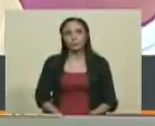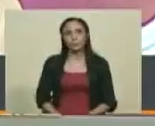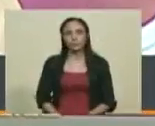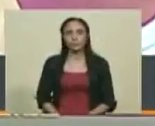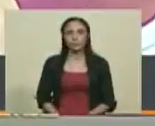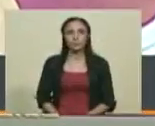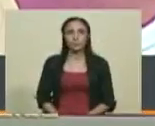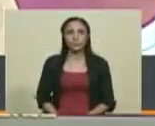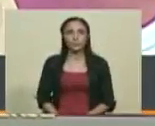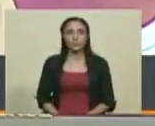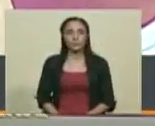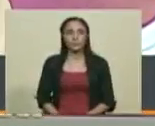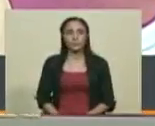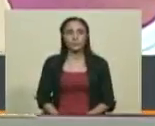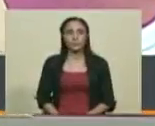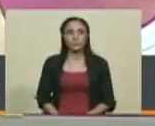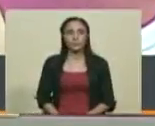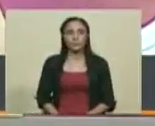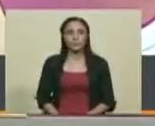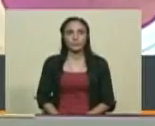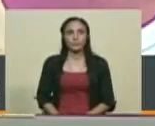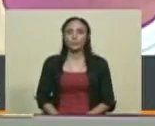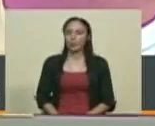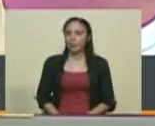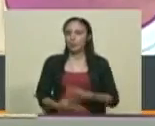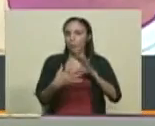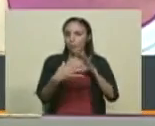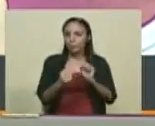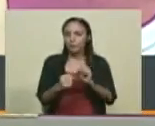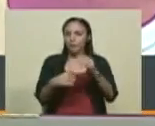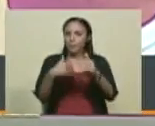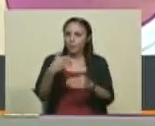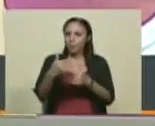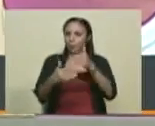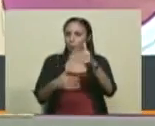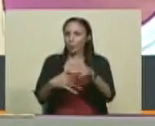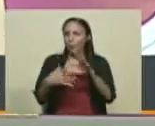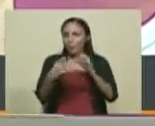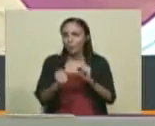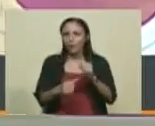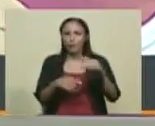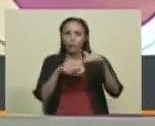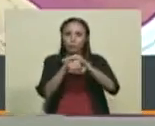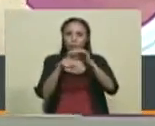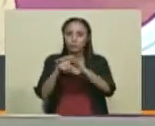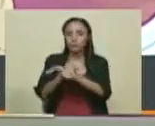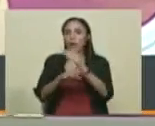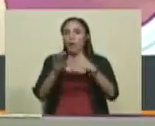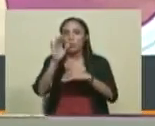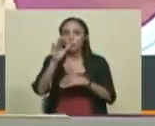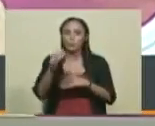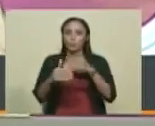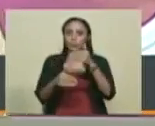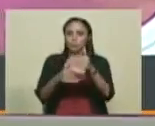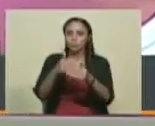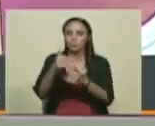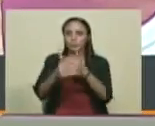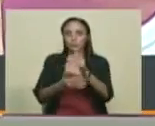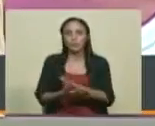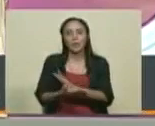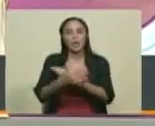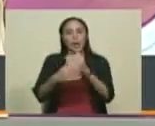soluciones, es un aprendizaje que nos lleva a ir madurando, cada vez